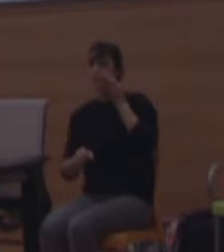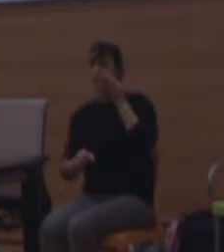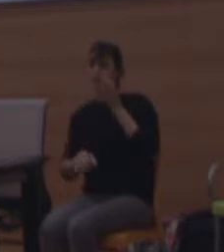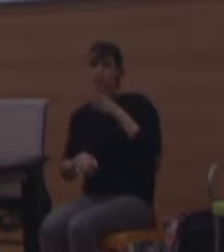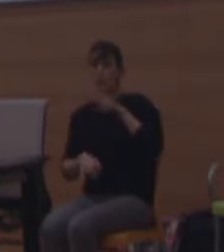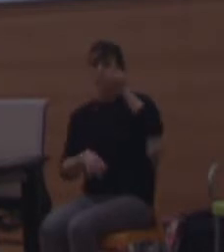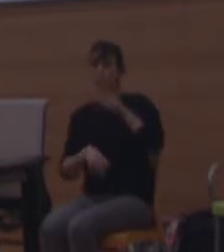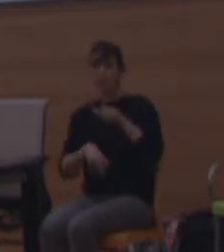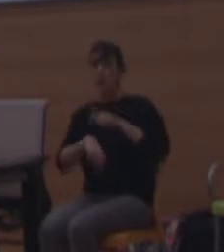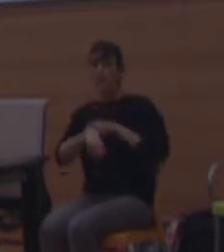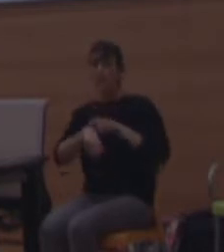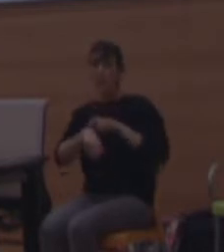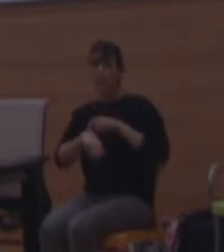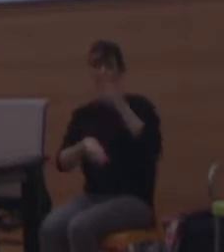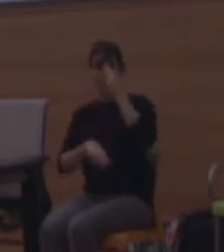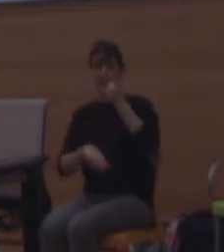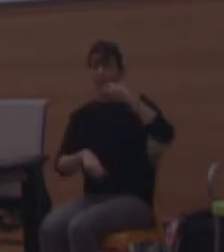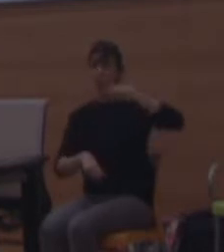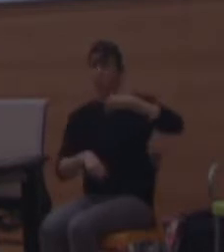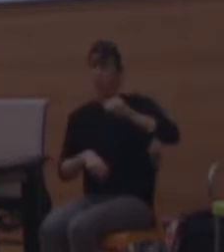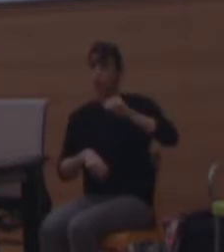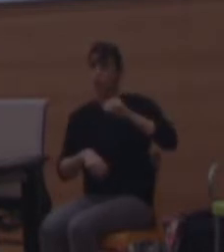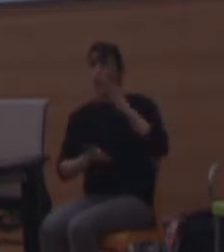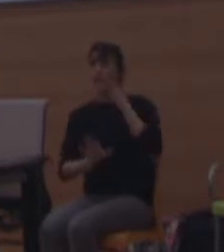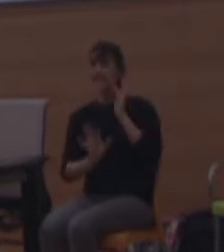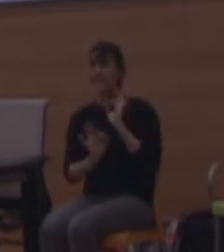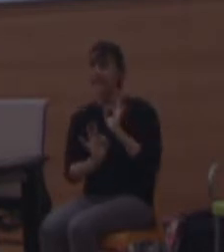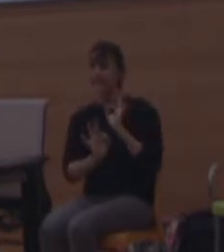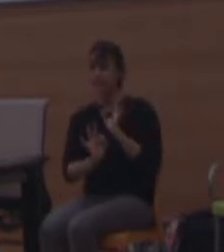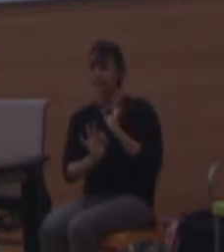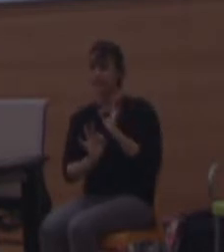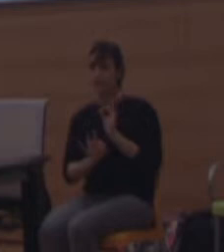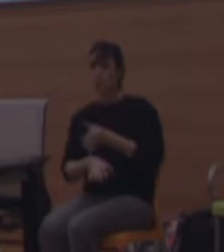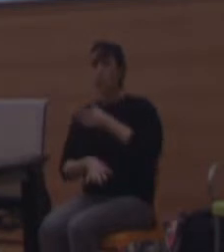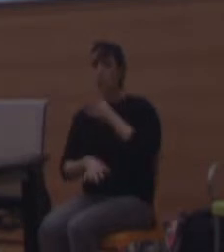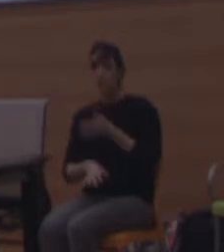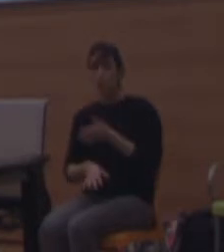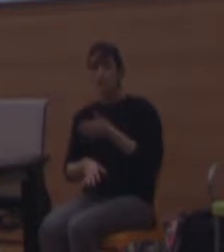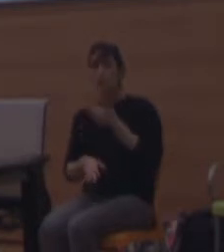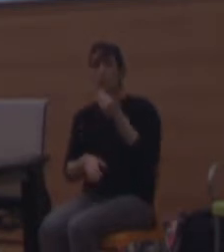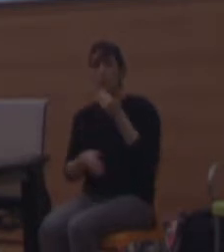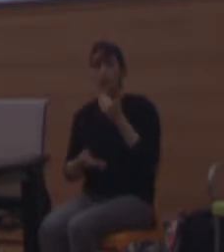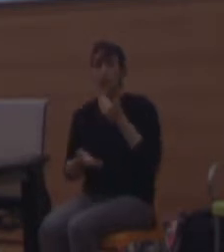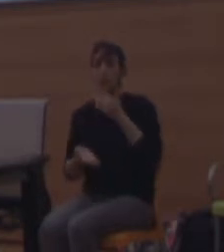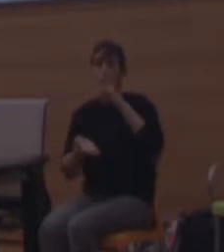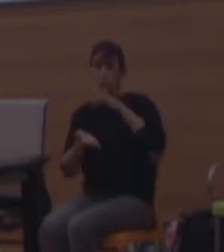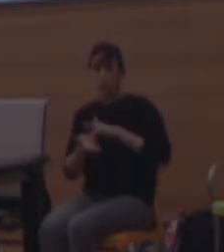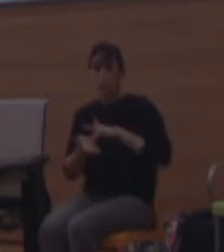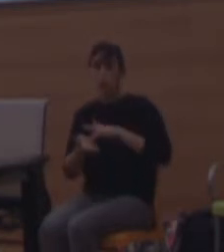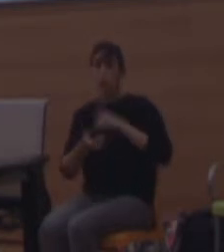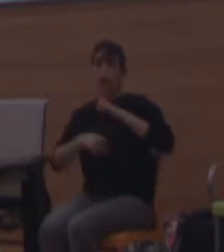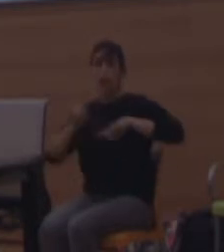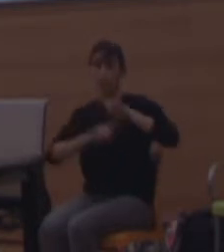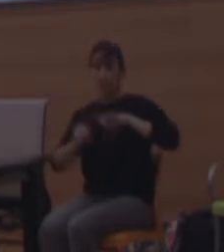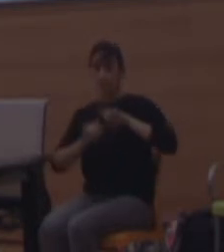con diabetes es un pie de riesgo y hablamos de pie diabético cuando se va a dar este tipo de triada por